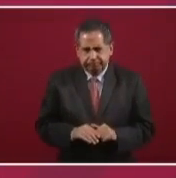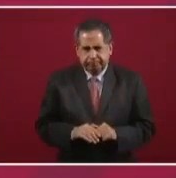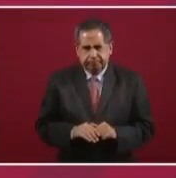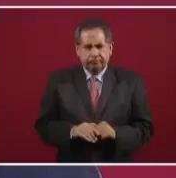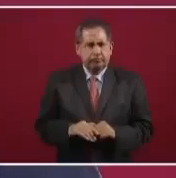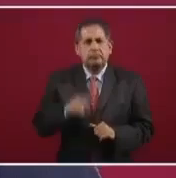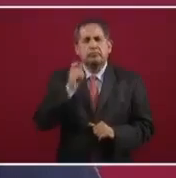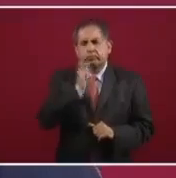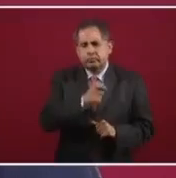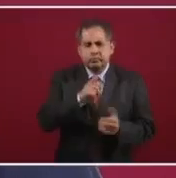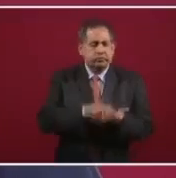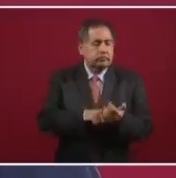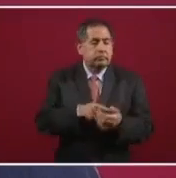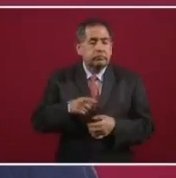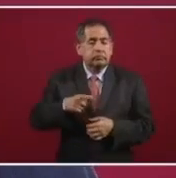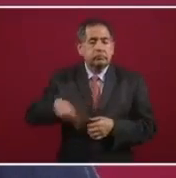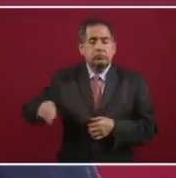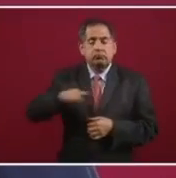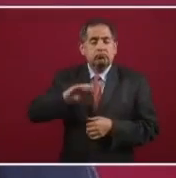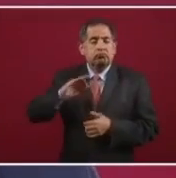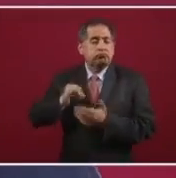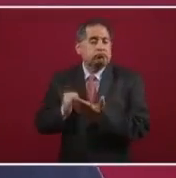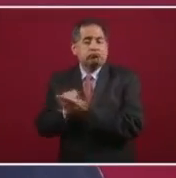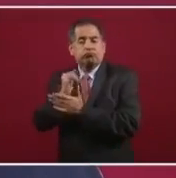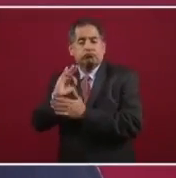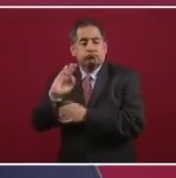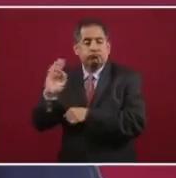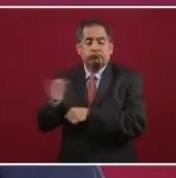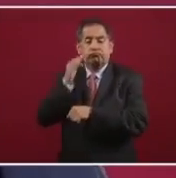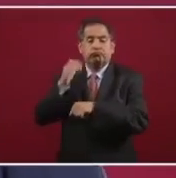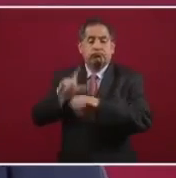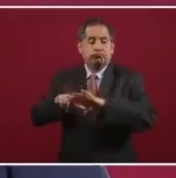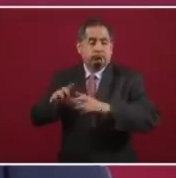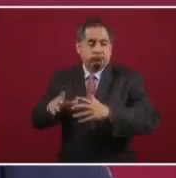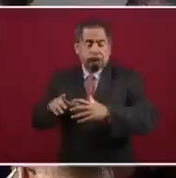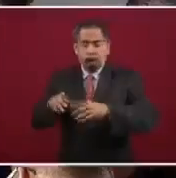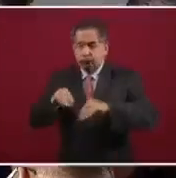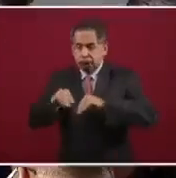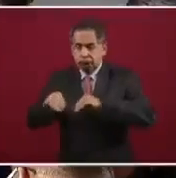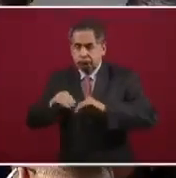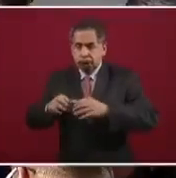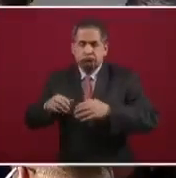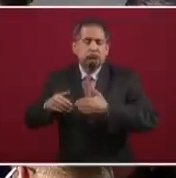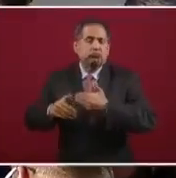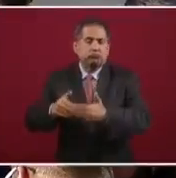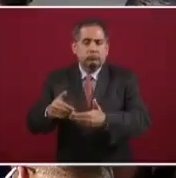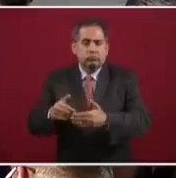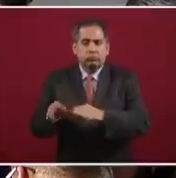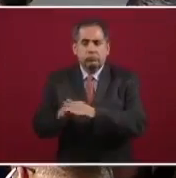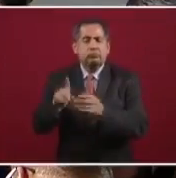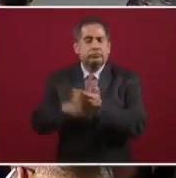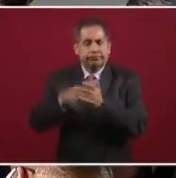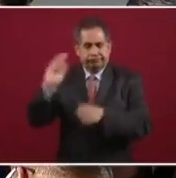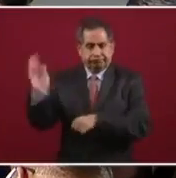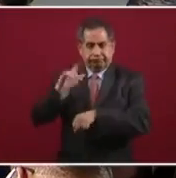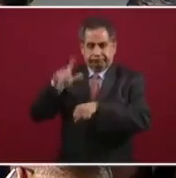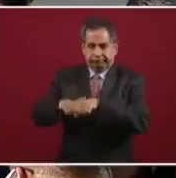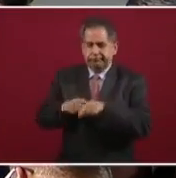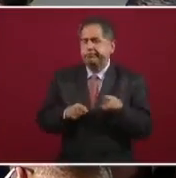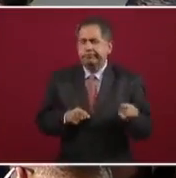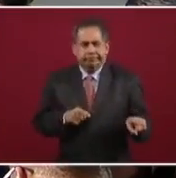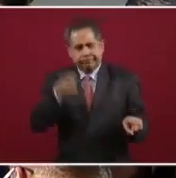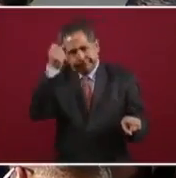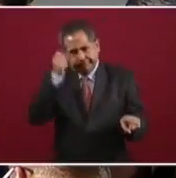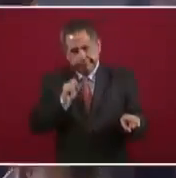Esto fue una decisión y un operativo de la Federación, del